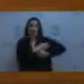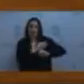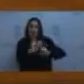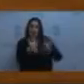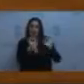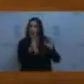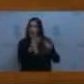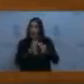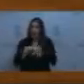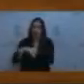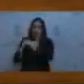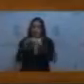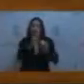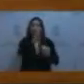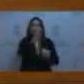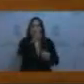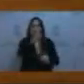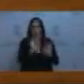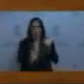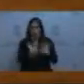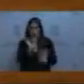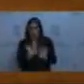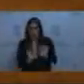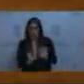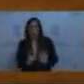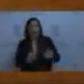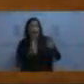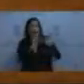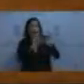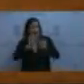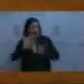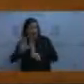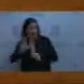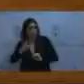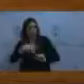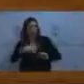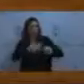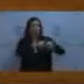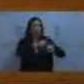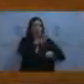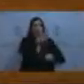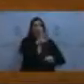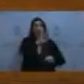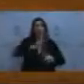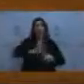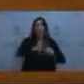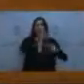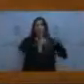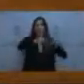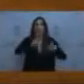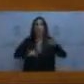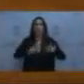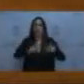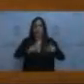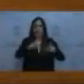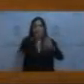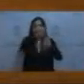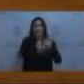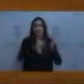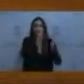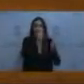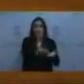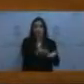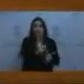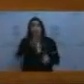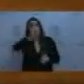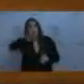todas, de un 35%, un 65% que se reparta el 40% en función de la población censada y el otro 25% en